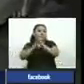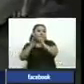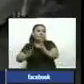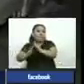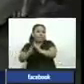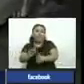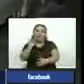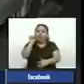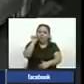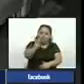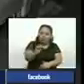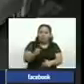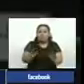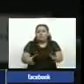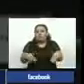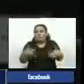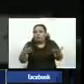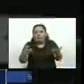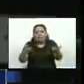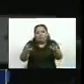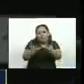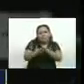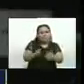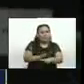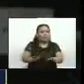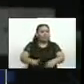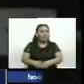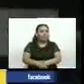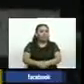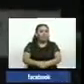En este accidente solo hubo daños materiales.